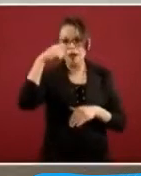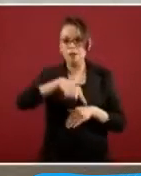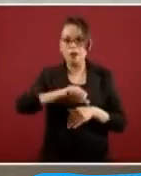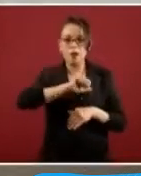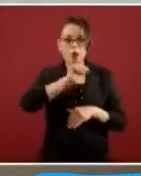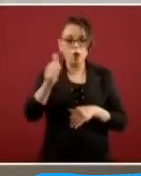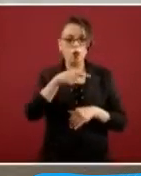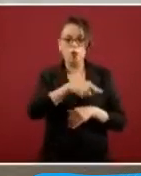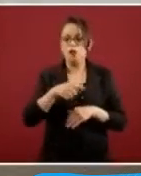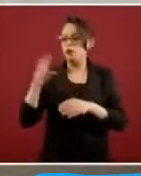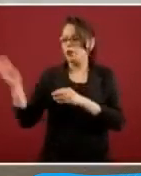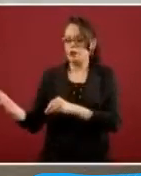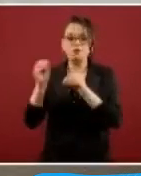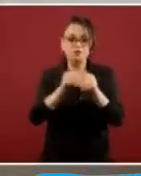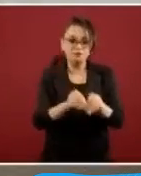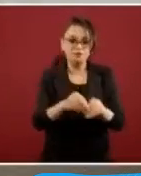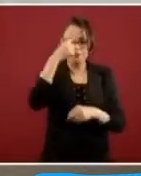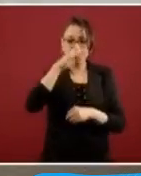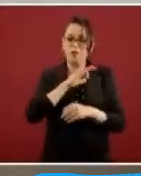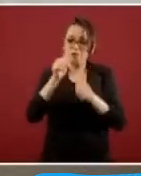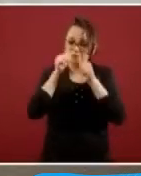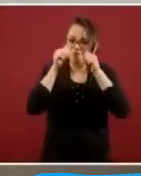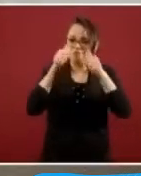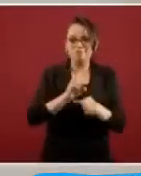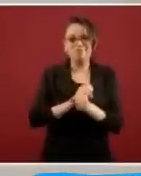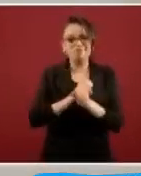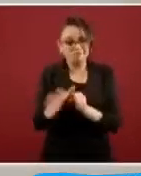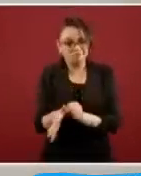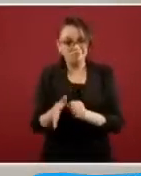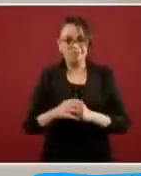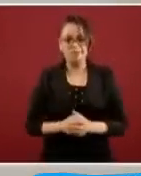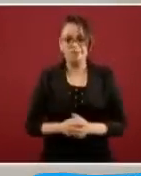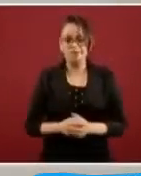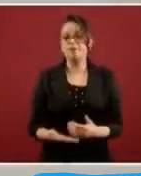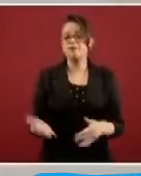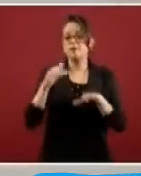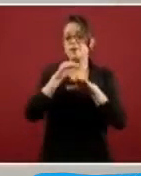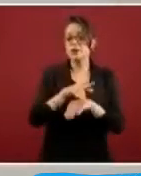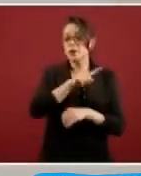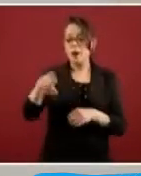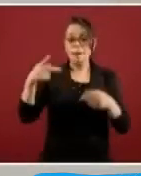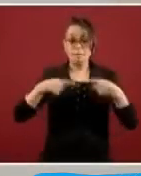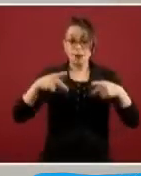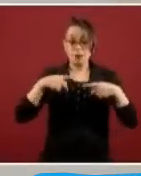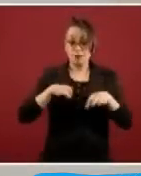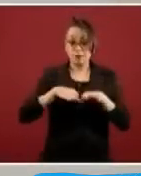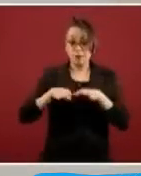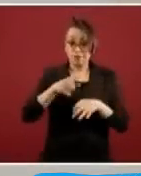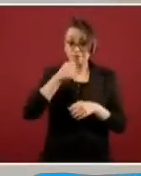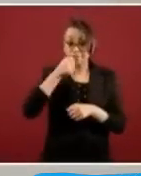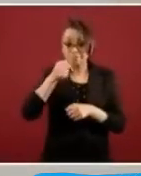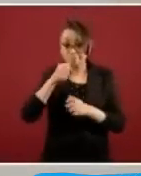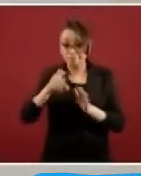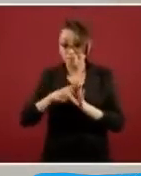coronavirus. Sobre los filtros, la atención de las personas periodistas, les recuerdo que desde el